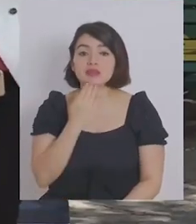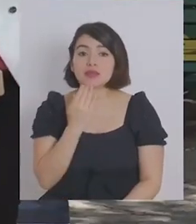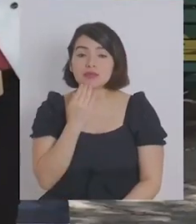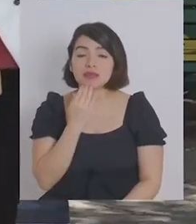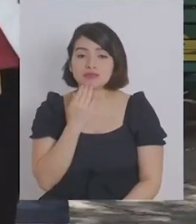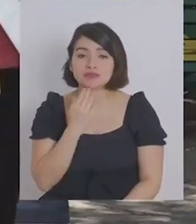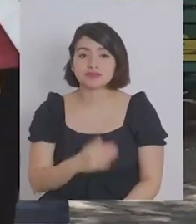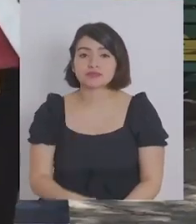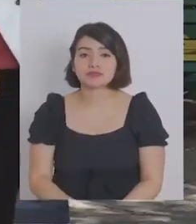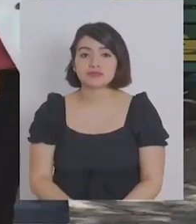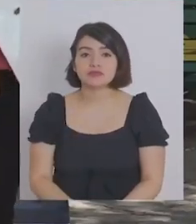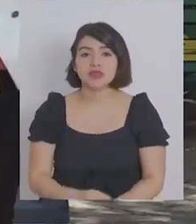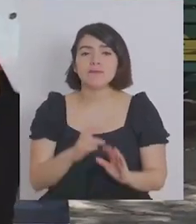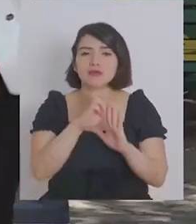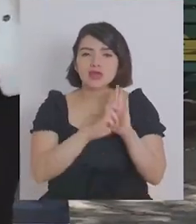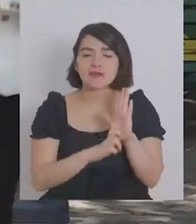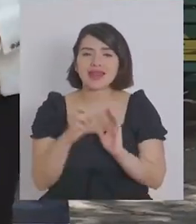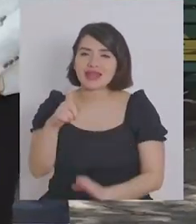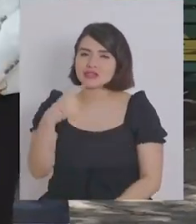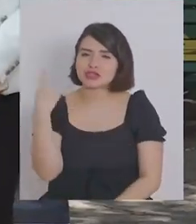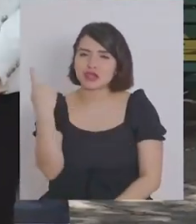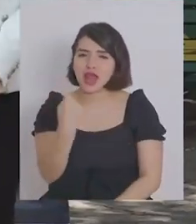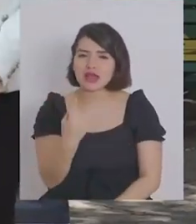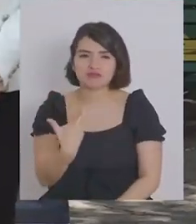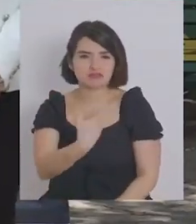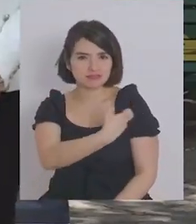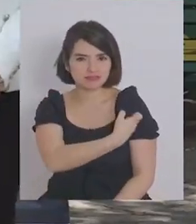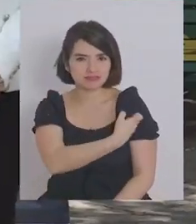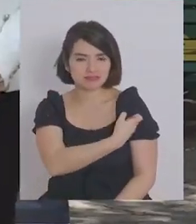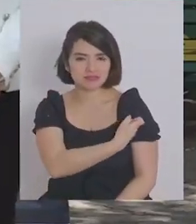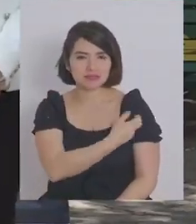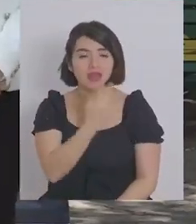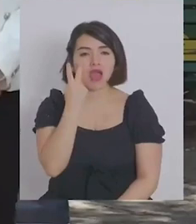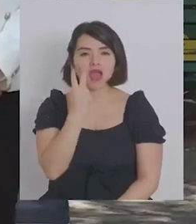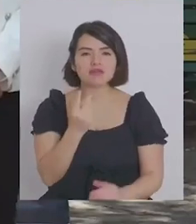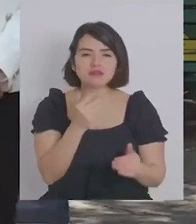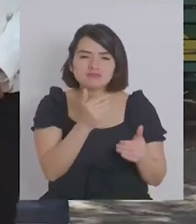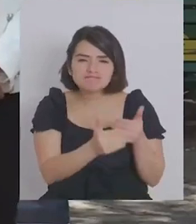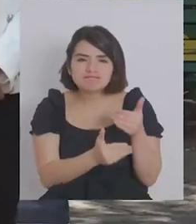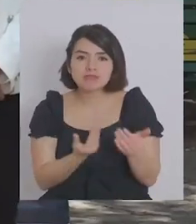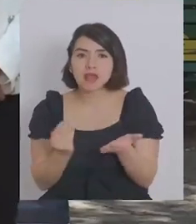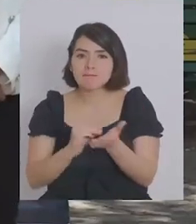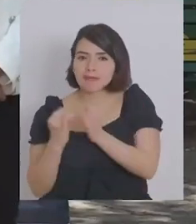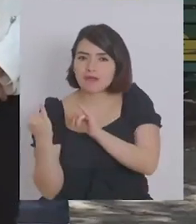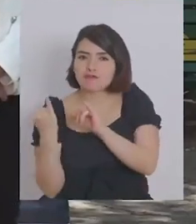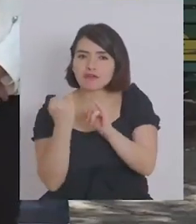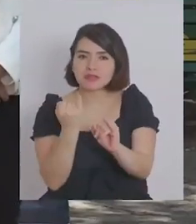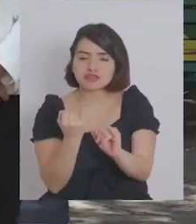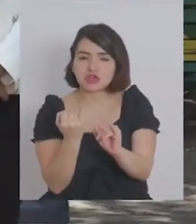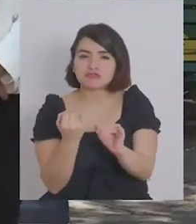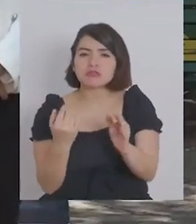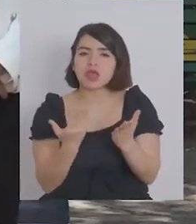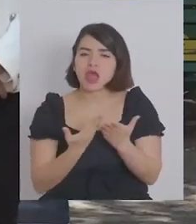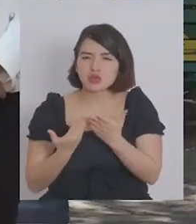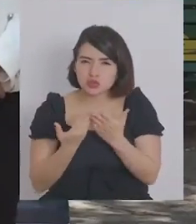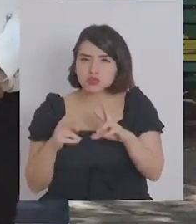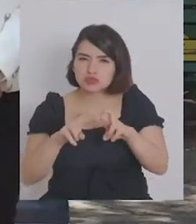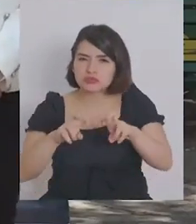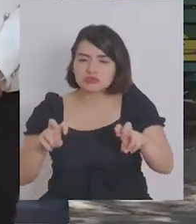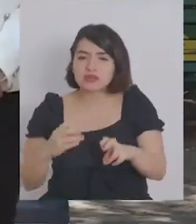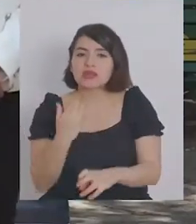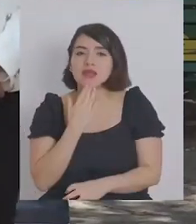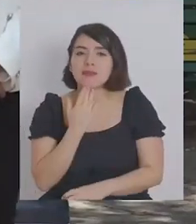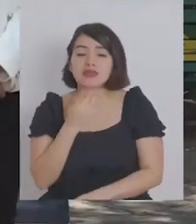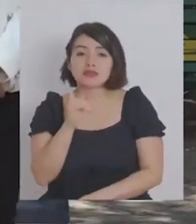en el fondo el programa nacional de inmunizaciones va a ir viendo a medida de tener mayores antecedentes de los estudios clínicos y a medida de que también tenga lo